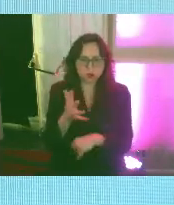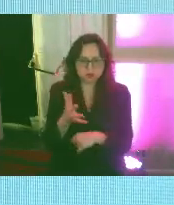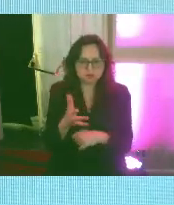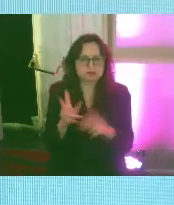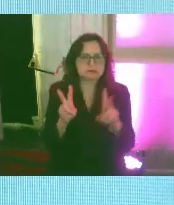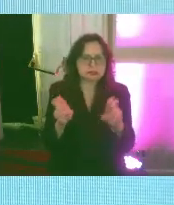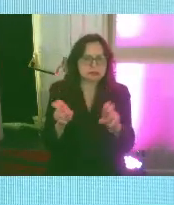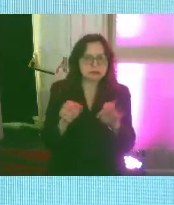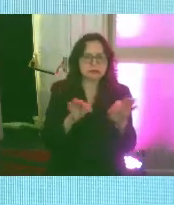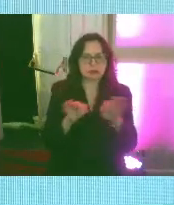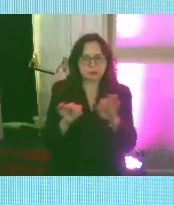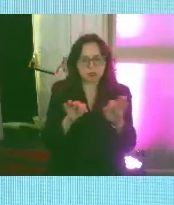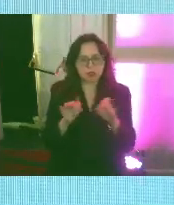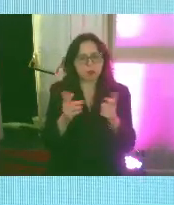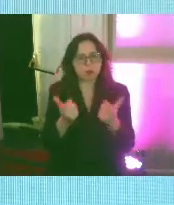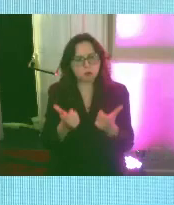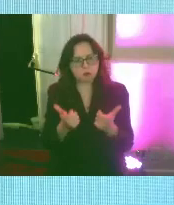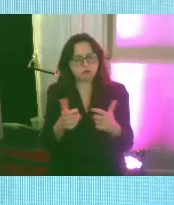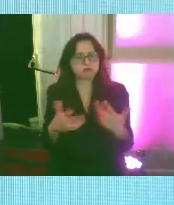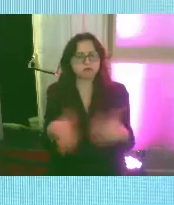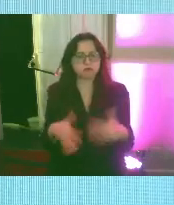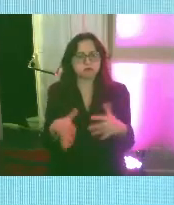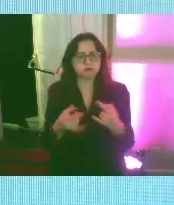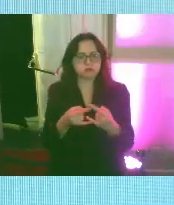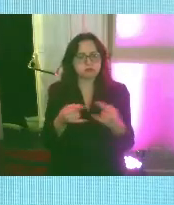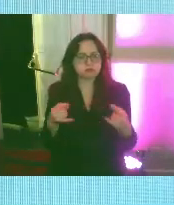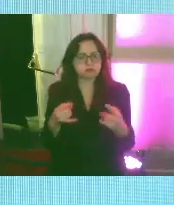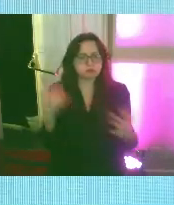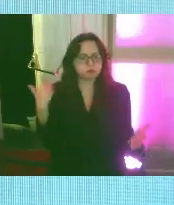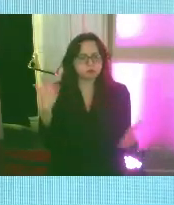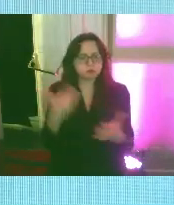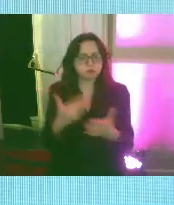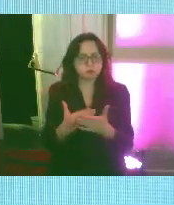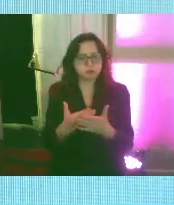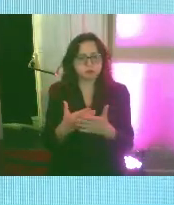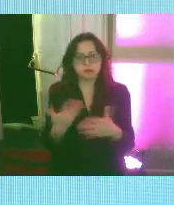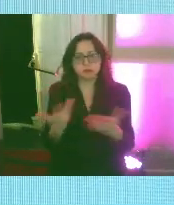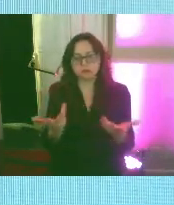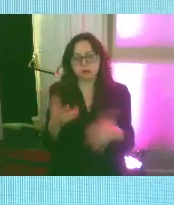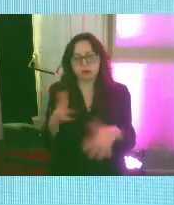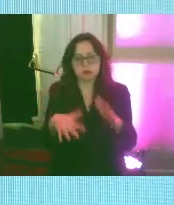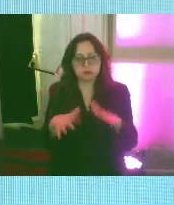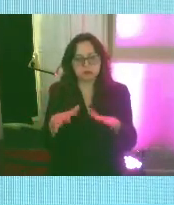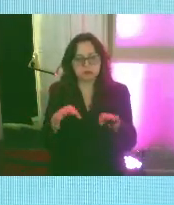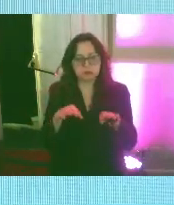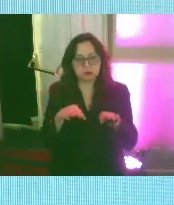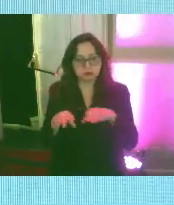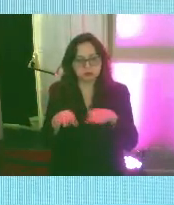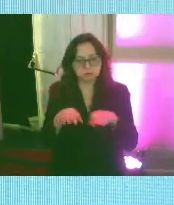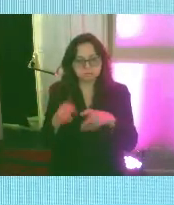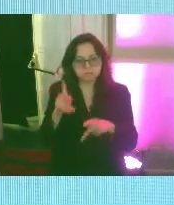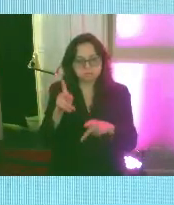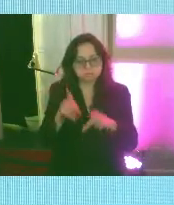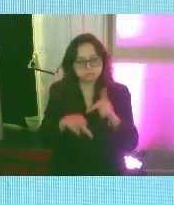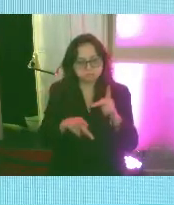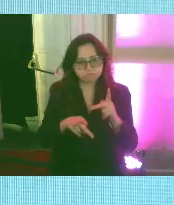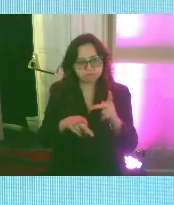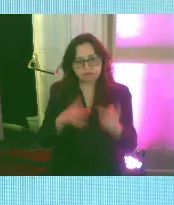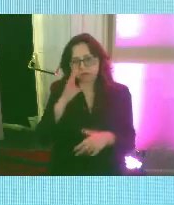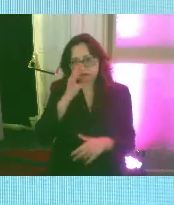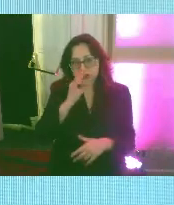mujeres, una trayectoria laboral que se ve trunca porque no hay mecanismos que apoyen a que las mujeres se